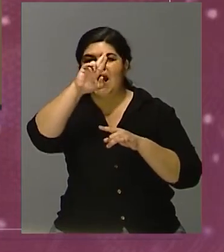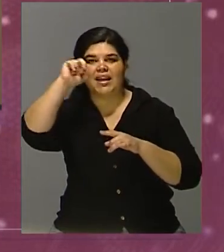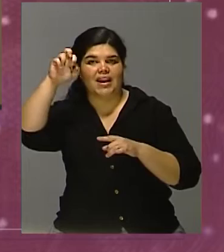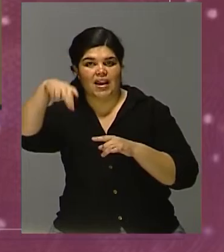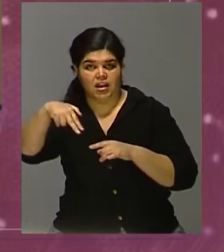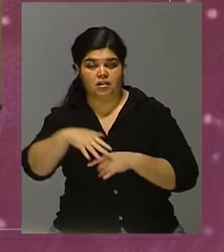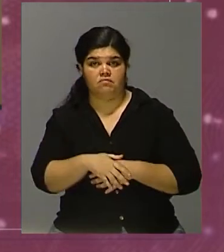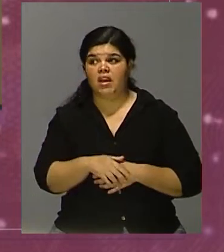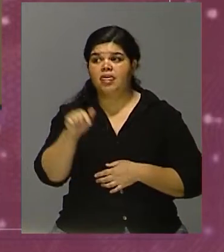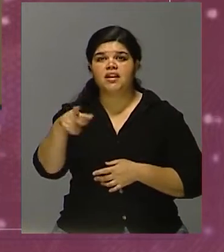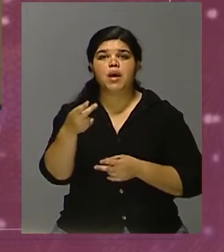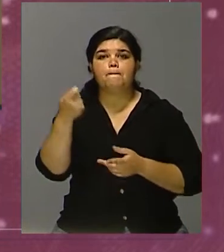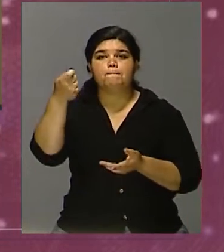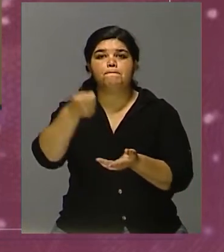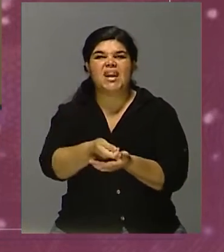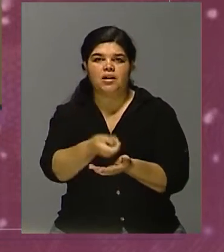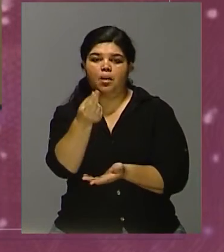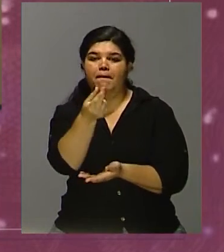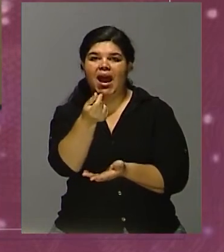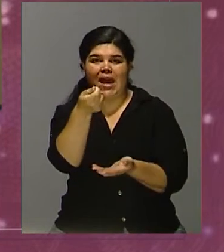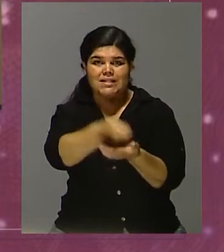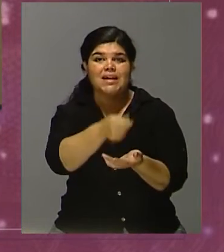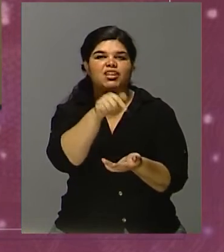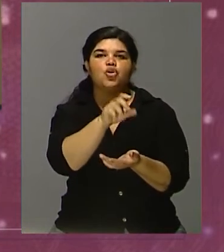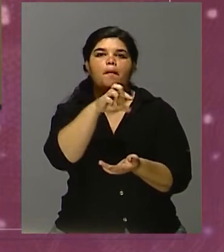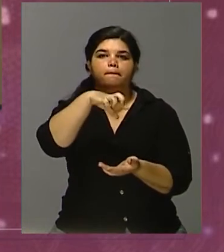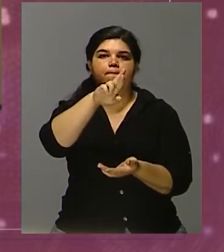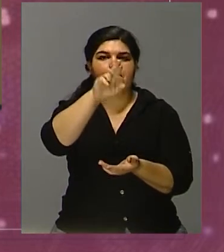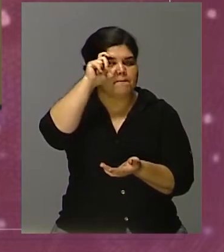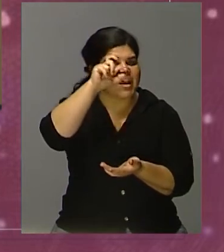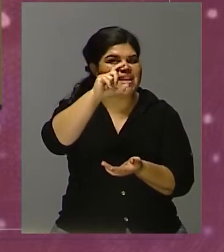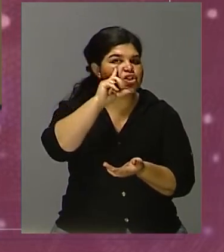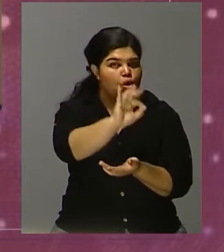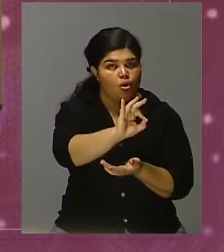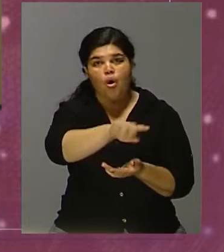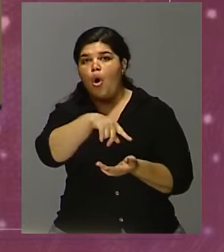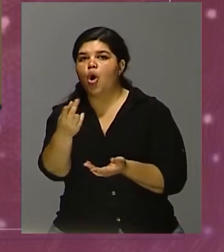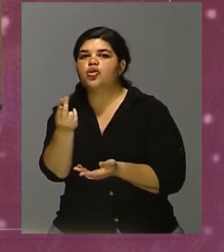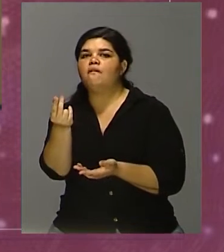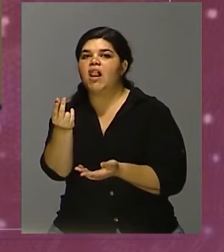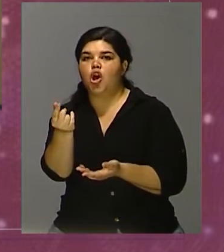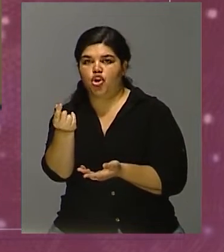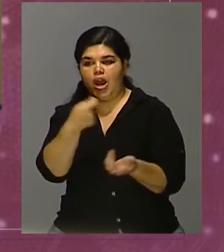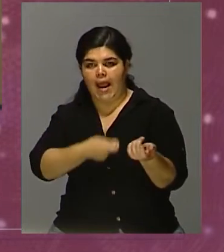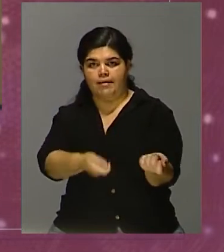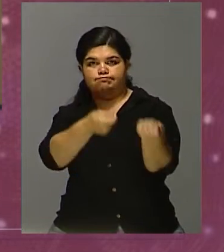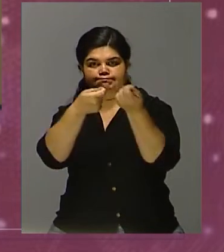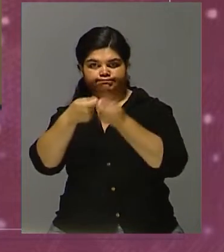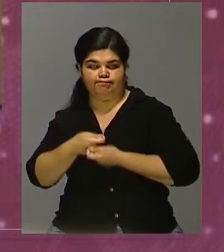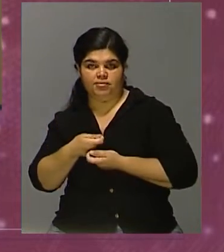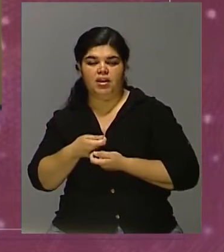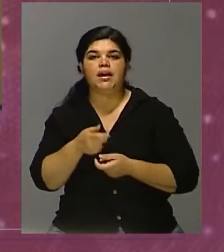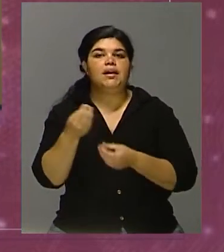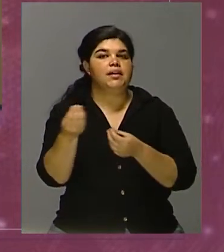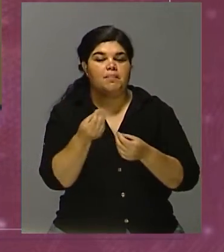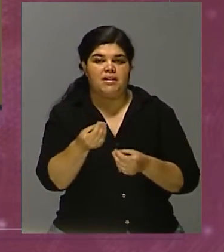precio es lo que pagas. Valor es lo que recibes a cambio. Valor es lo que el activo financiero, cualquiera sea,